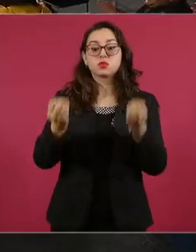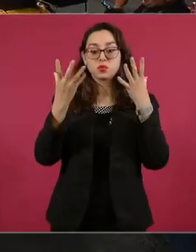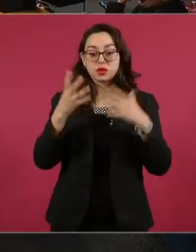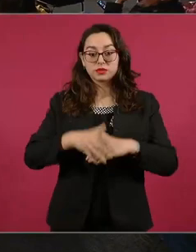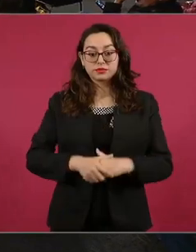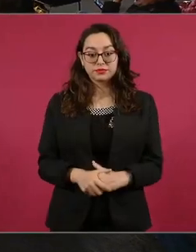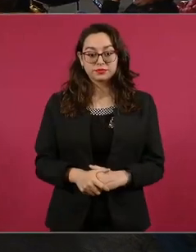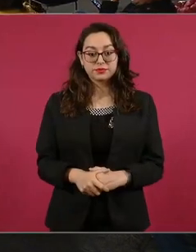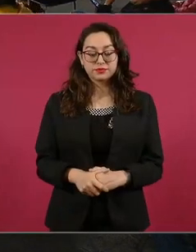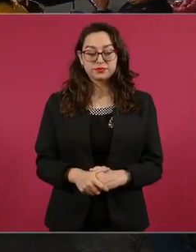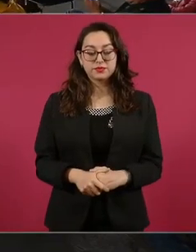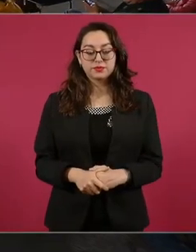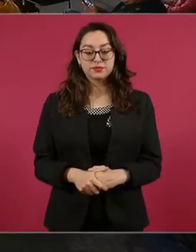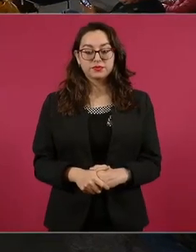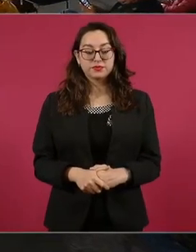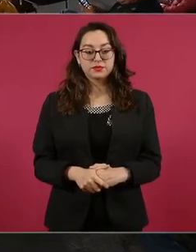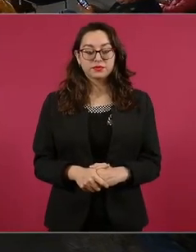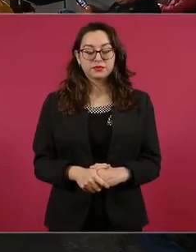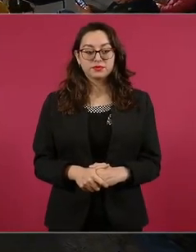hay